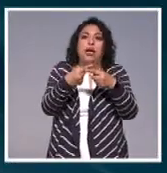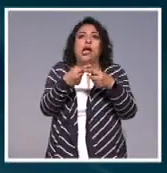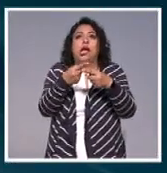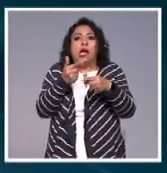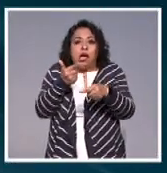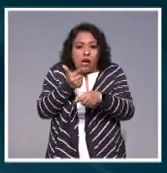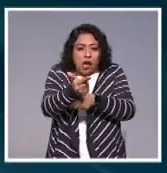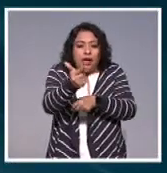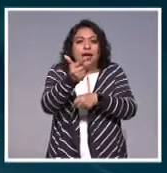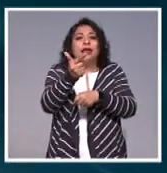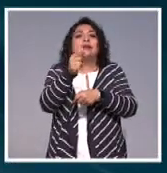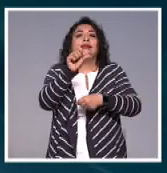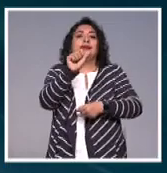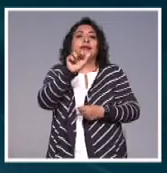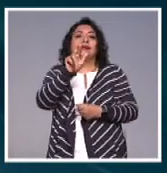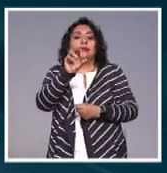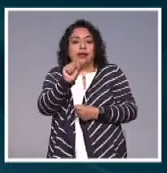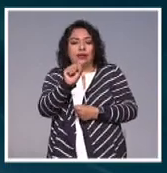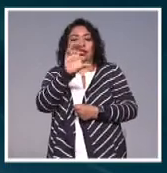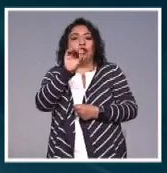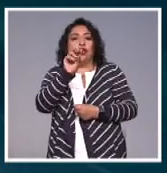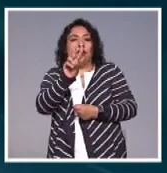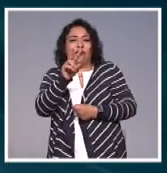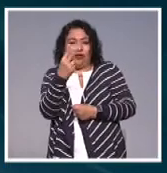un detector de SARS-CoV-2 que